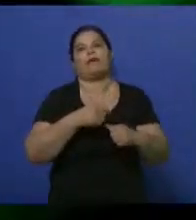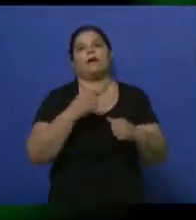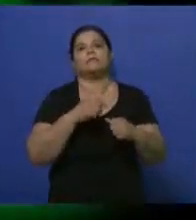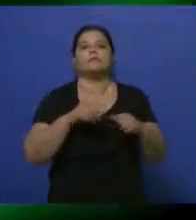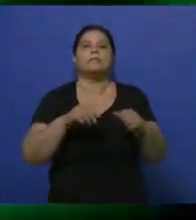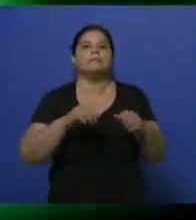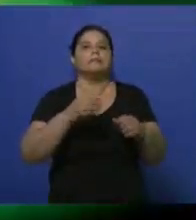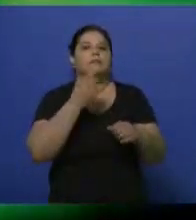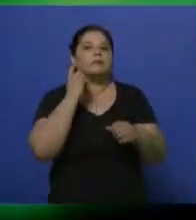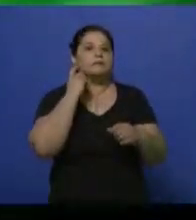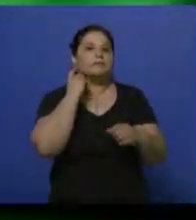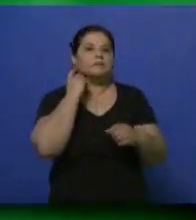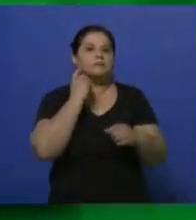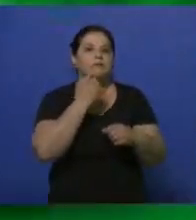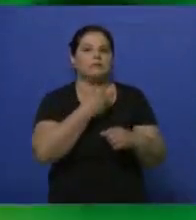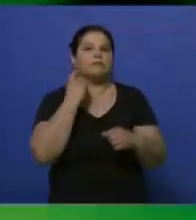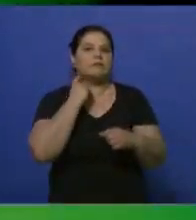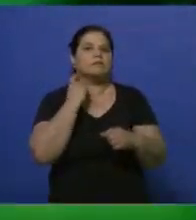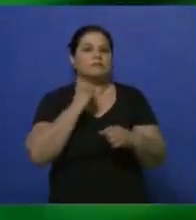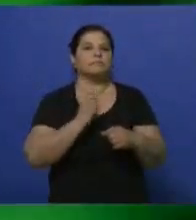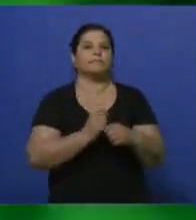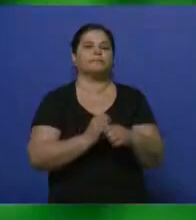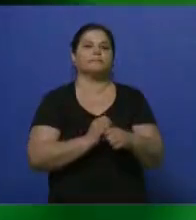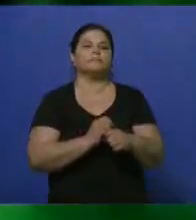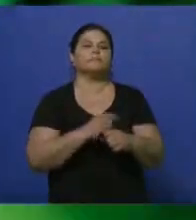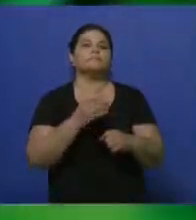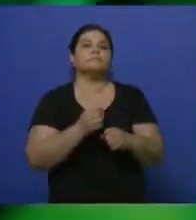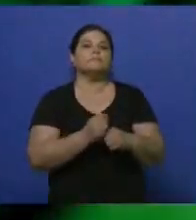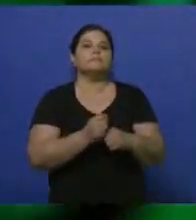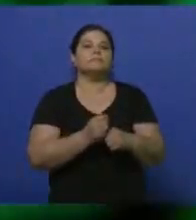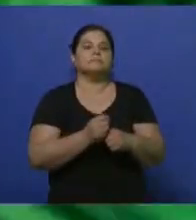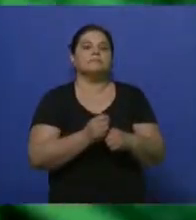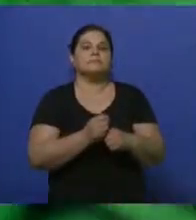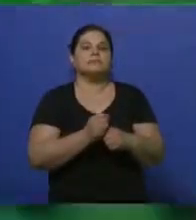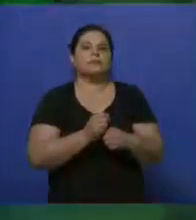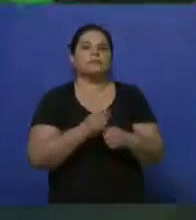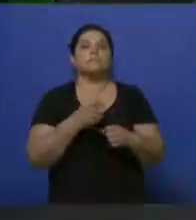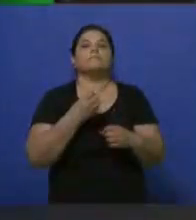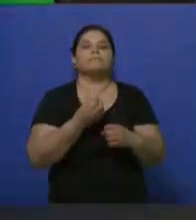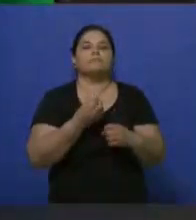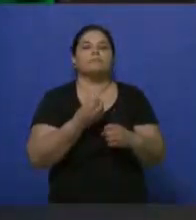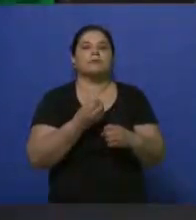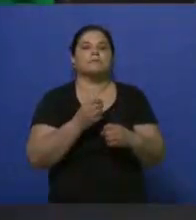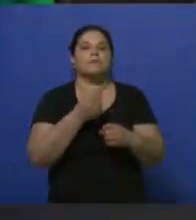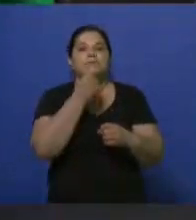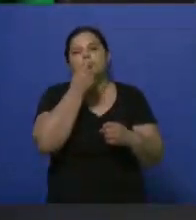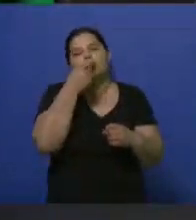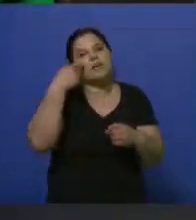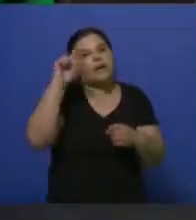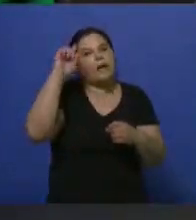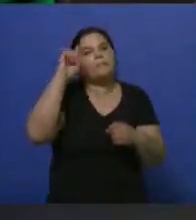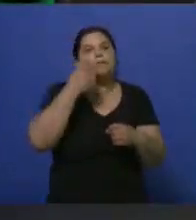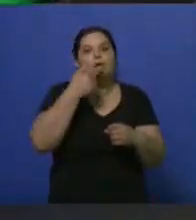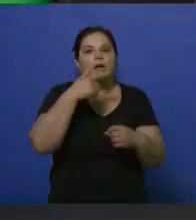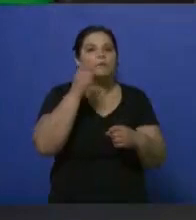sus empleados, en lo que se llama los adelantos, ¿no? Porque me pasó al comienzo del otro día, la primera vez que escuché este comentario de un empresario